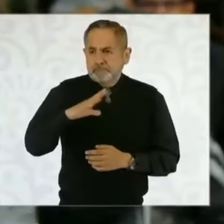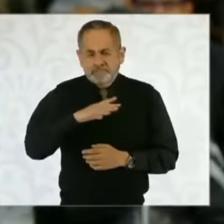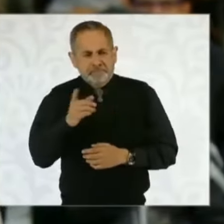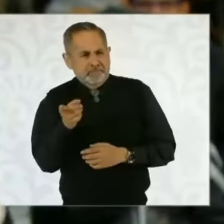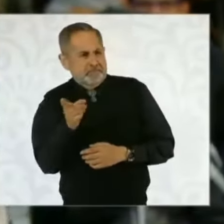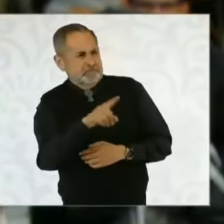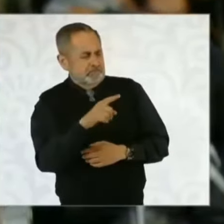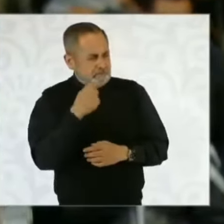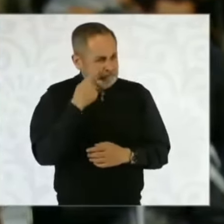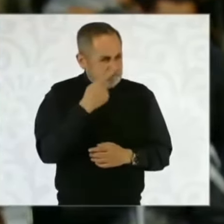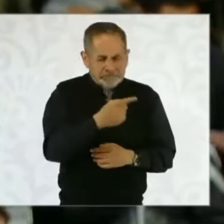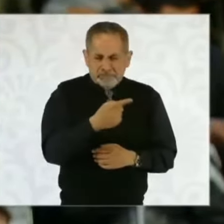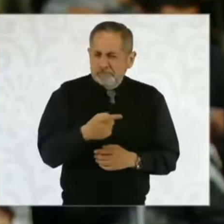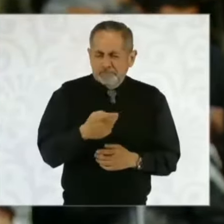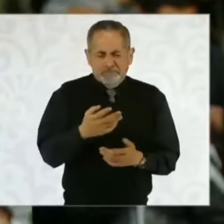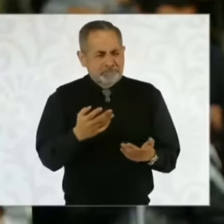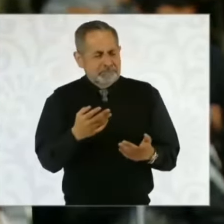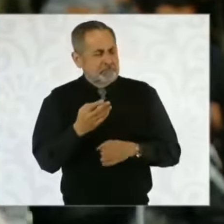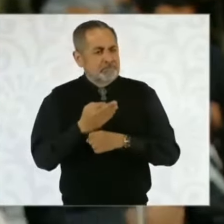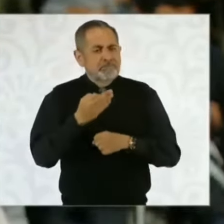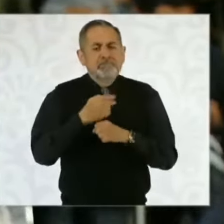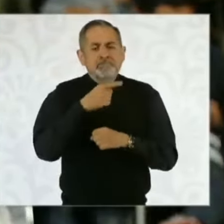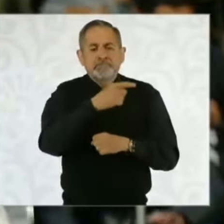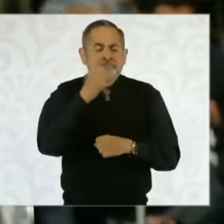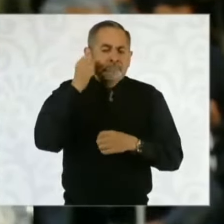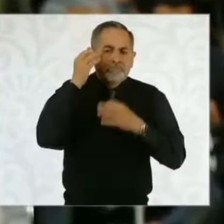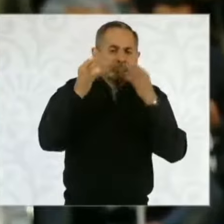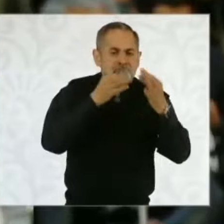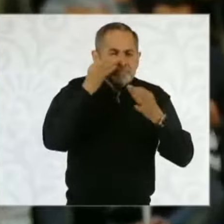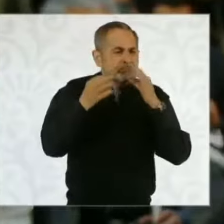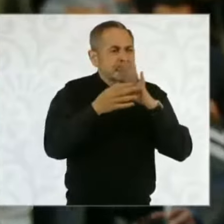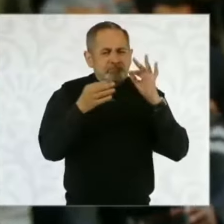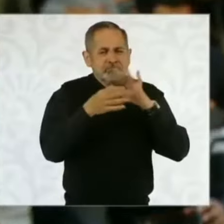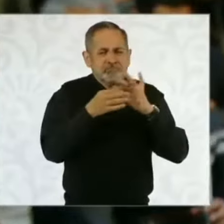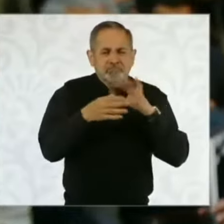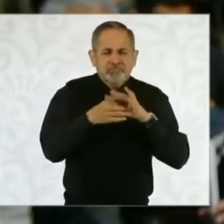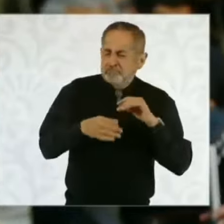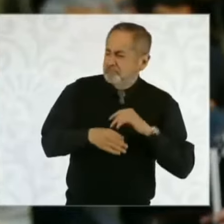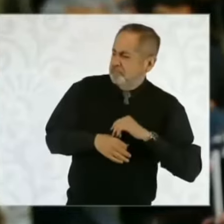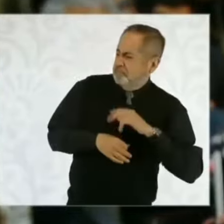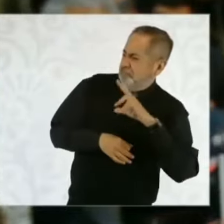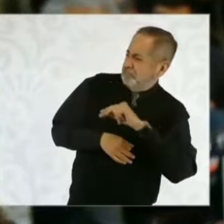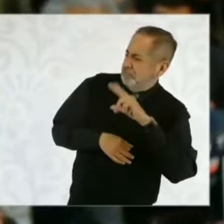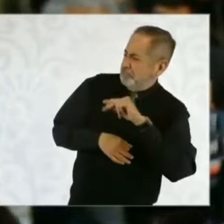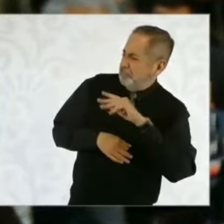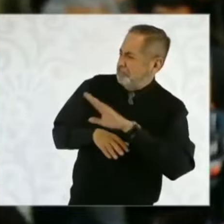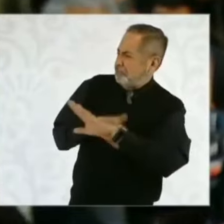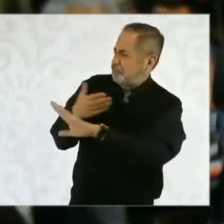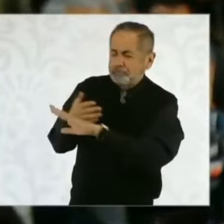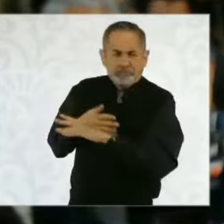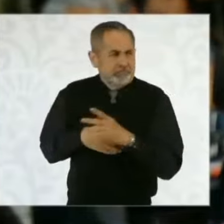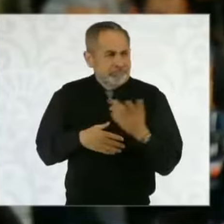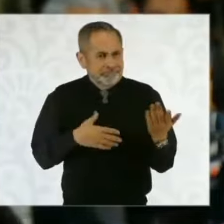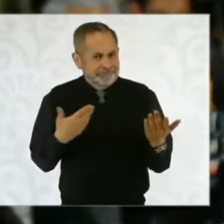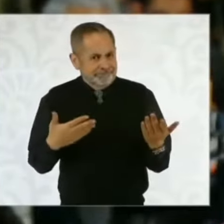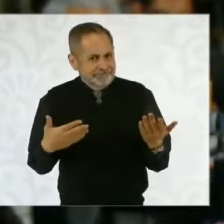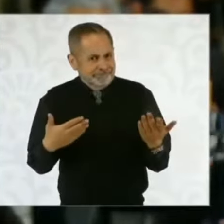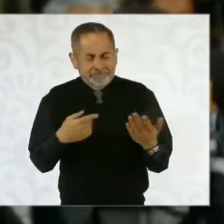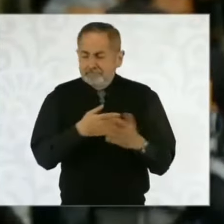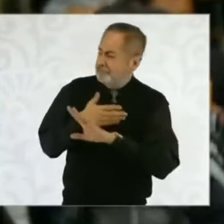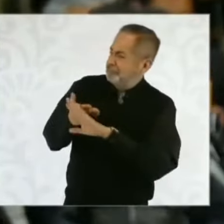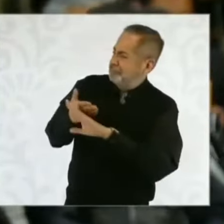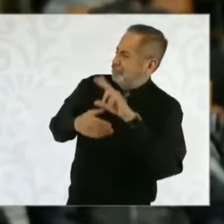un digamos una campaña en contra de Pues de este programa que incluso